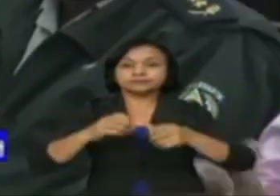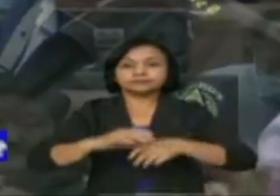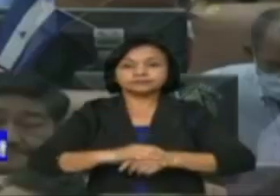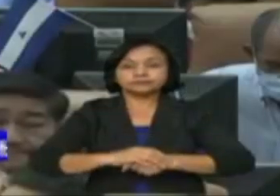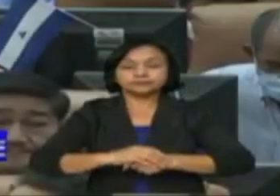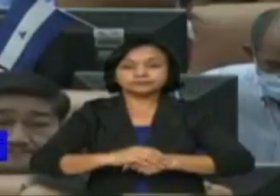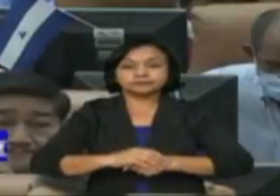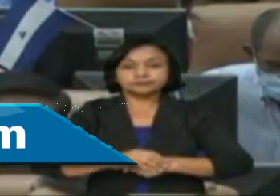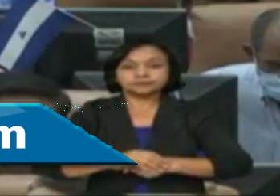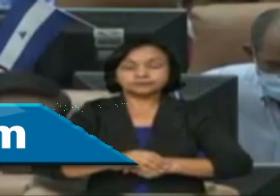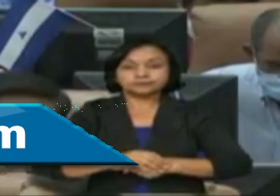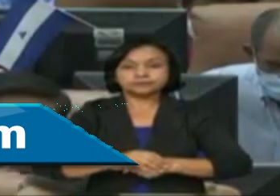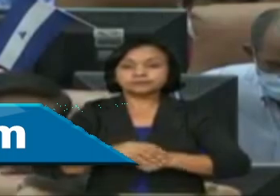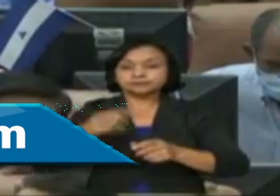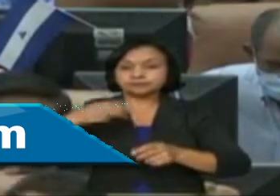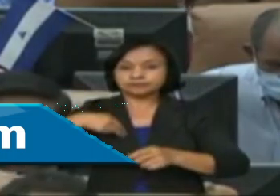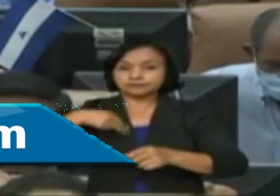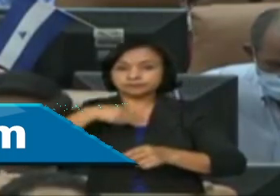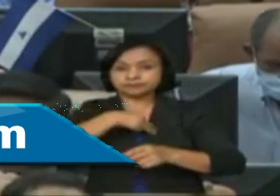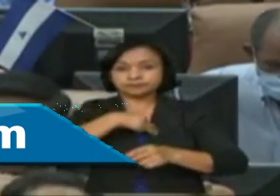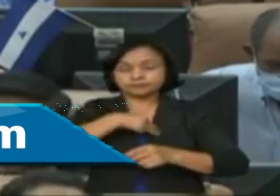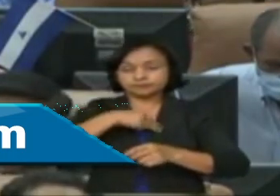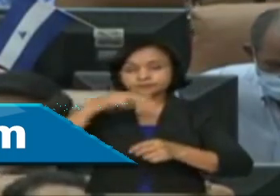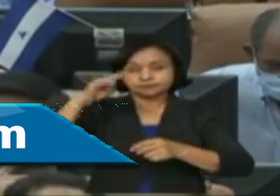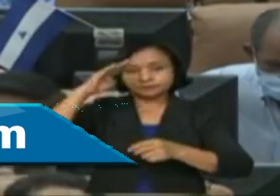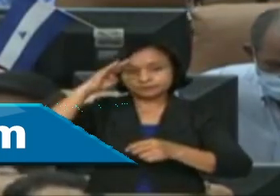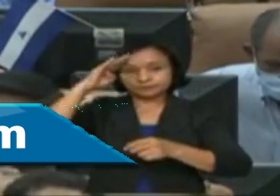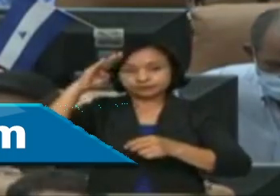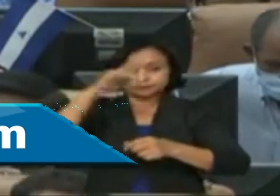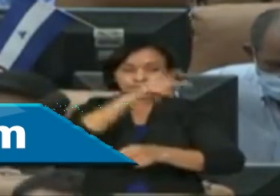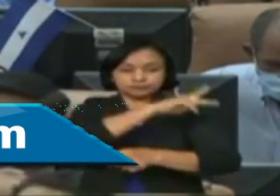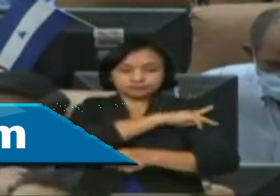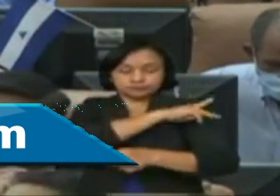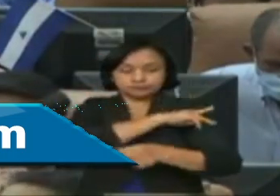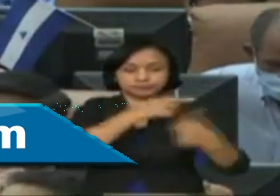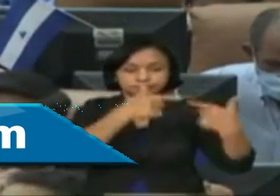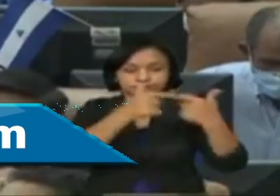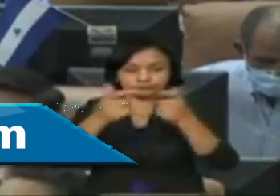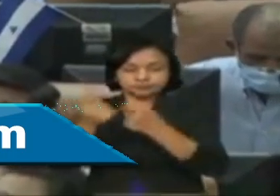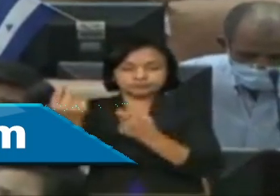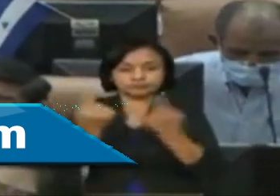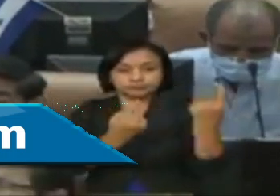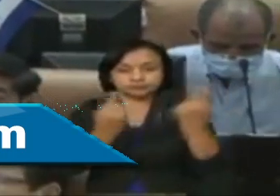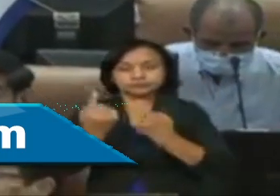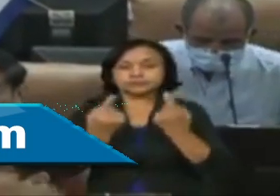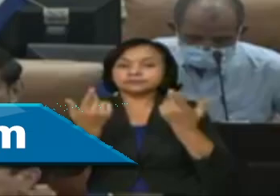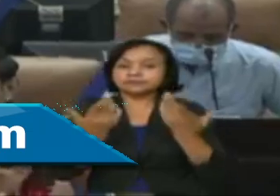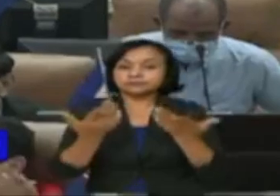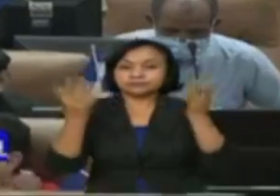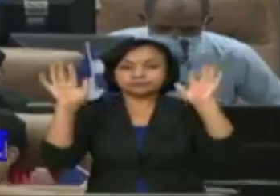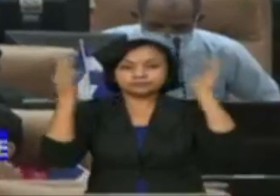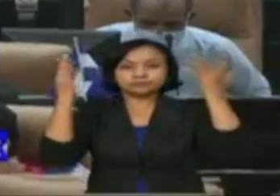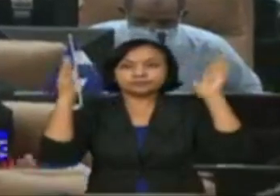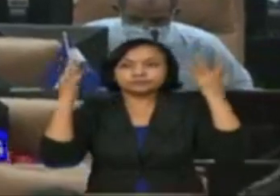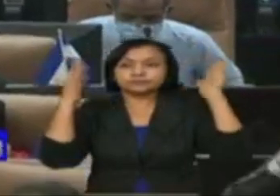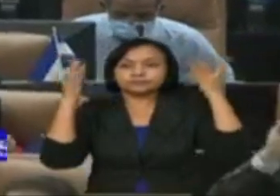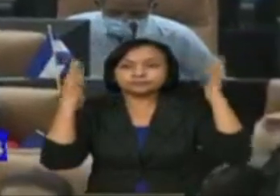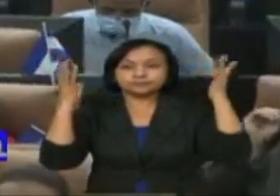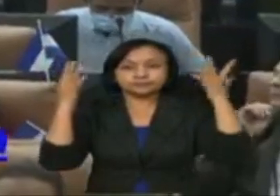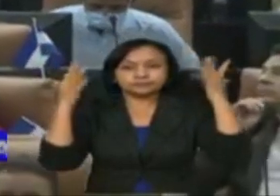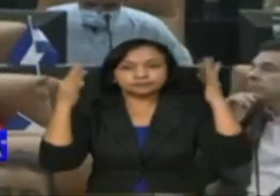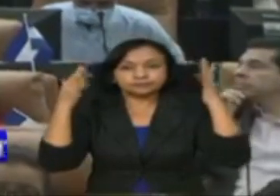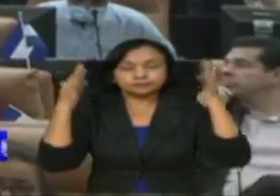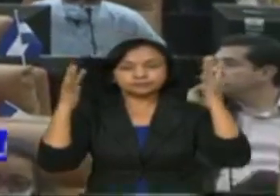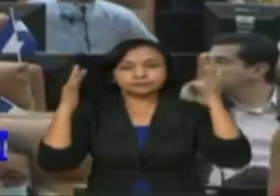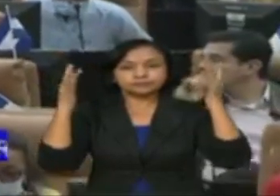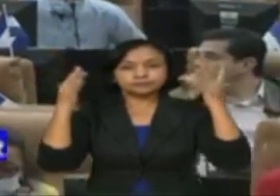Todas estas instituciones operan bajo los designios de los dictadores Daniel Ortega y Rosario Murillo. El presidente